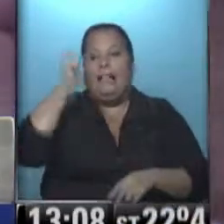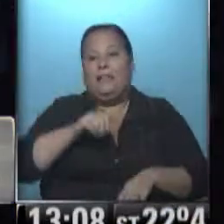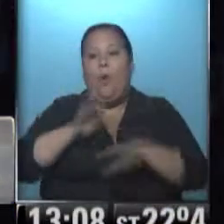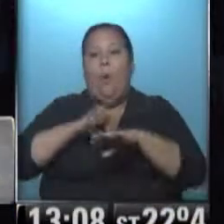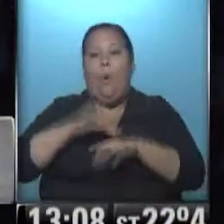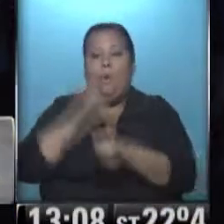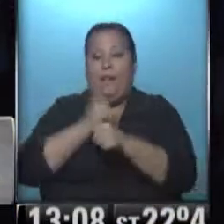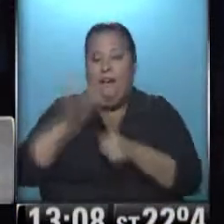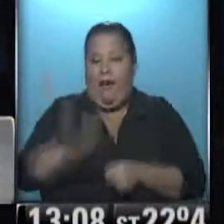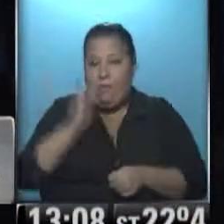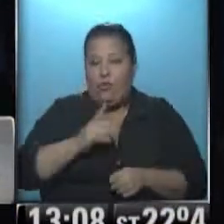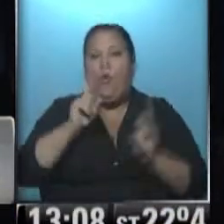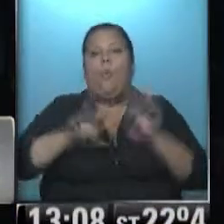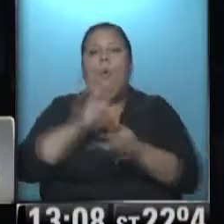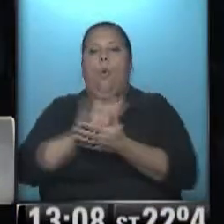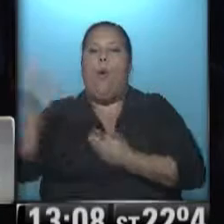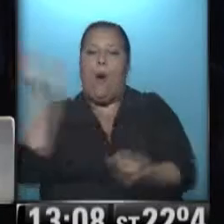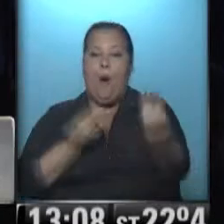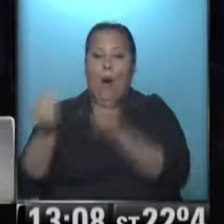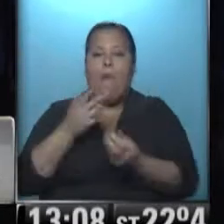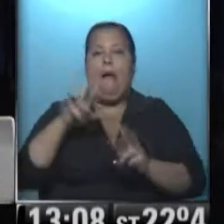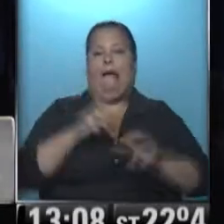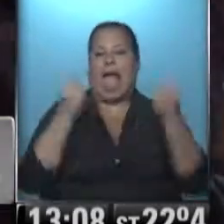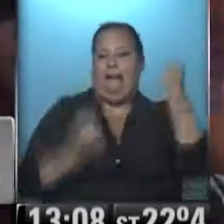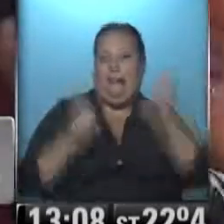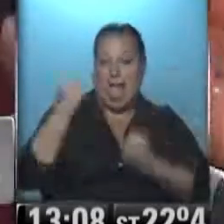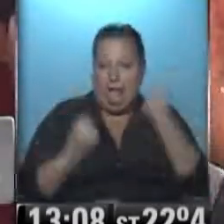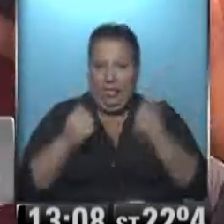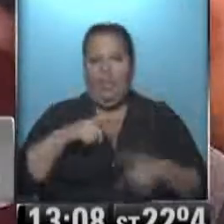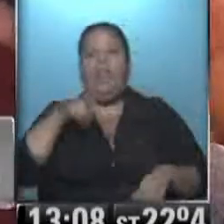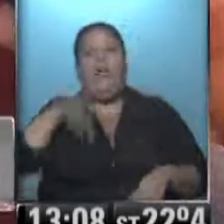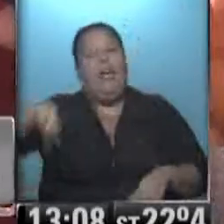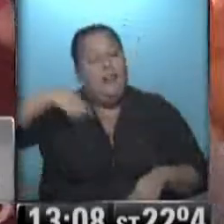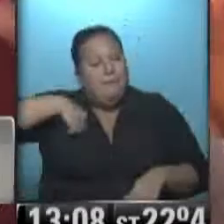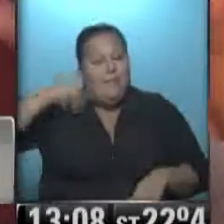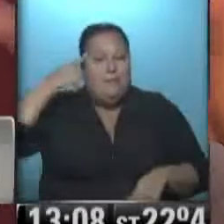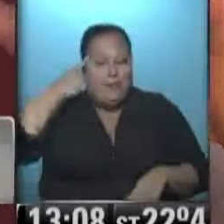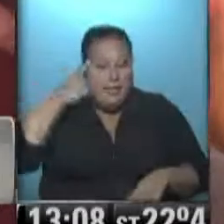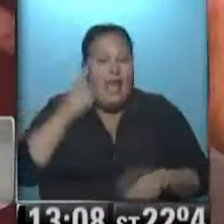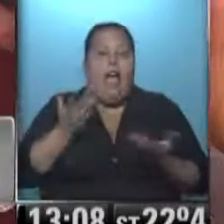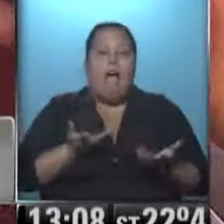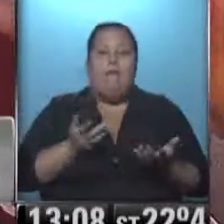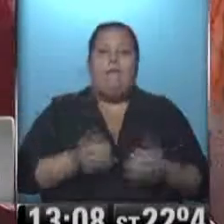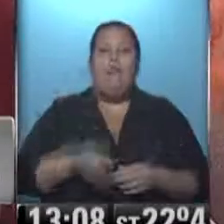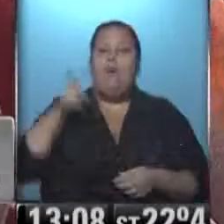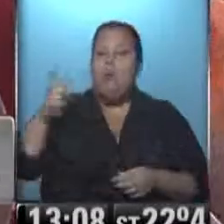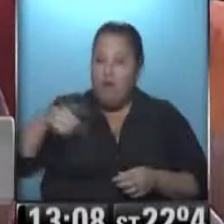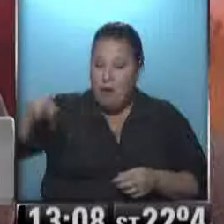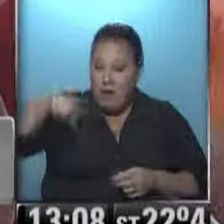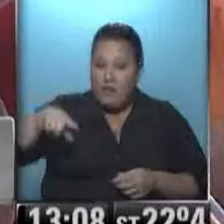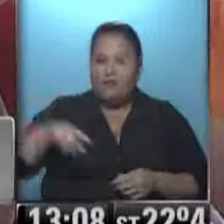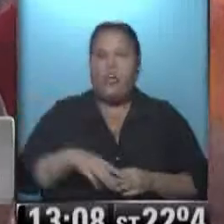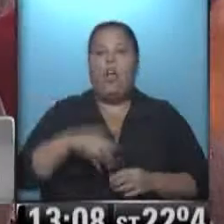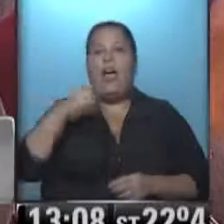culpa de los ritmos de producción y renovar personal para de esa manera abaratar los costos. Nosotros creemos que justamente están todas